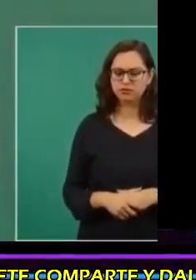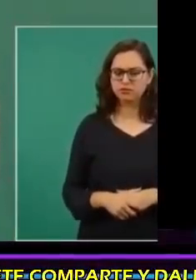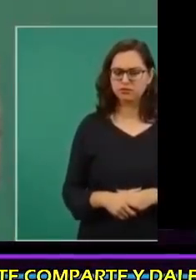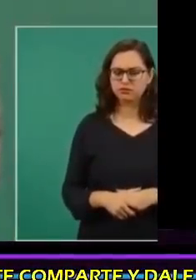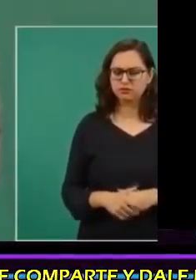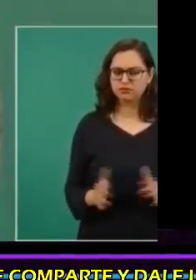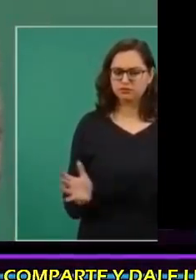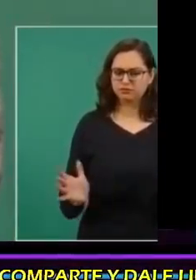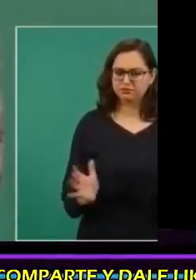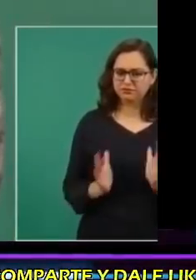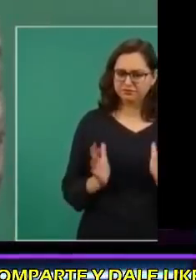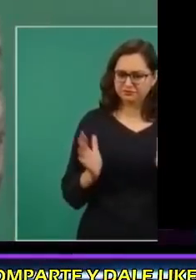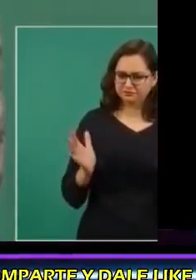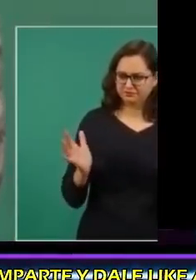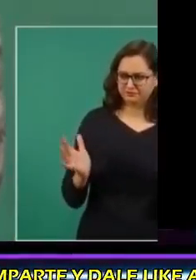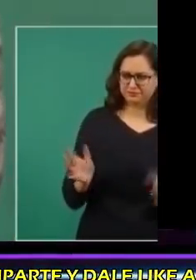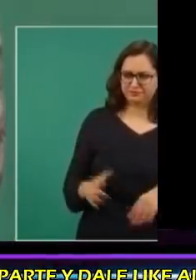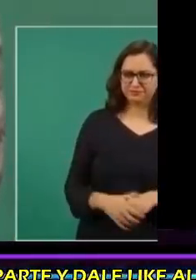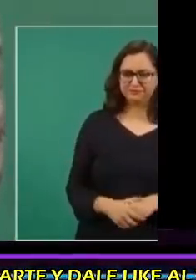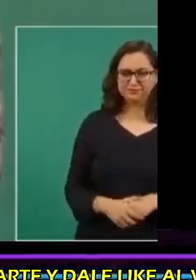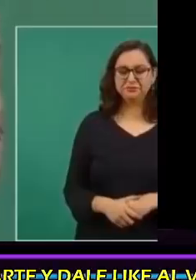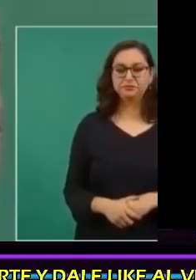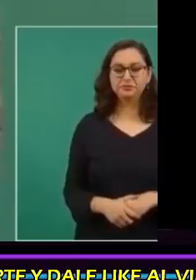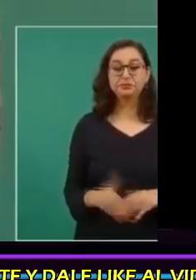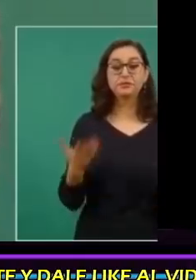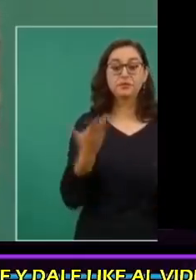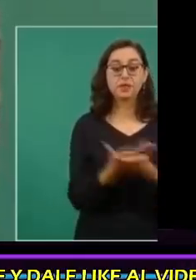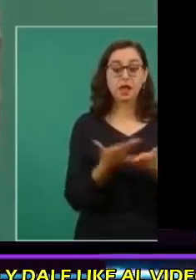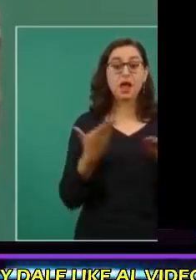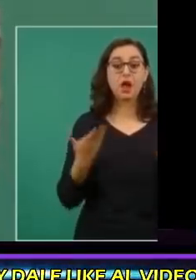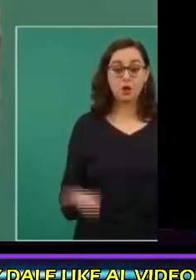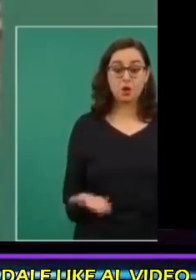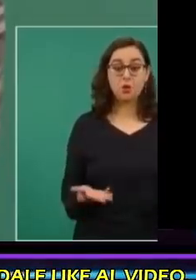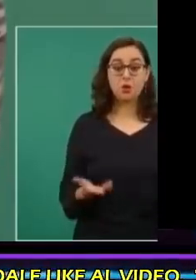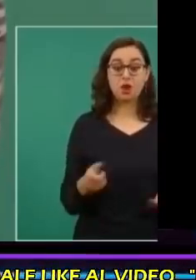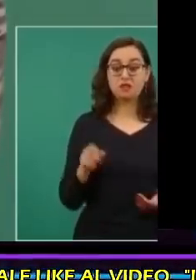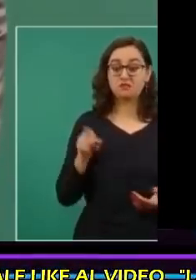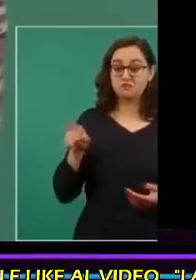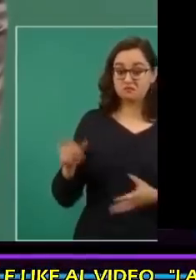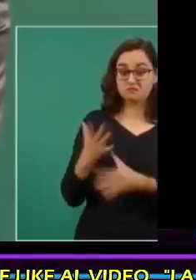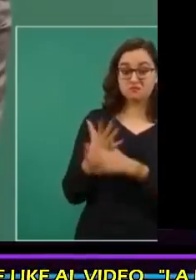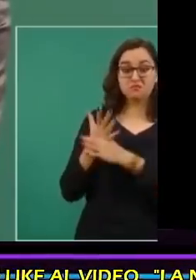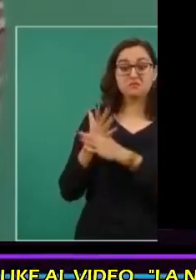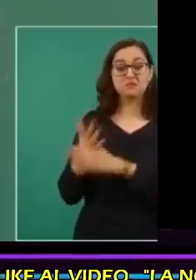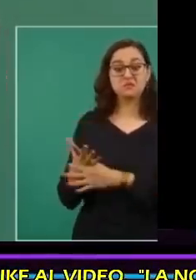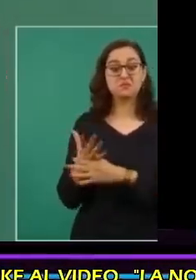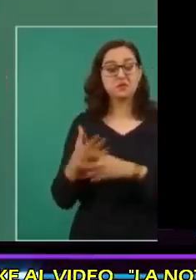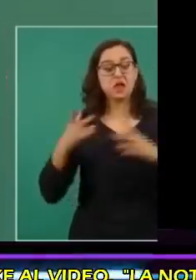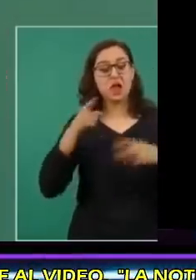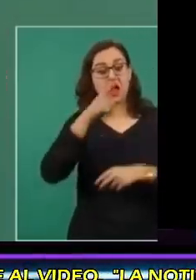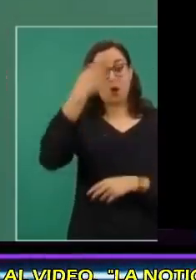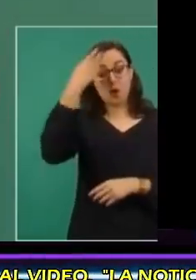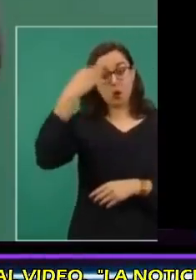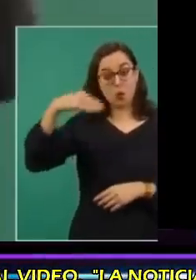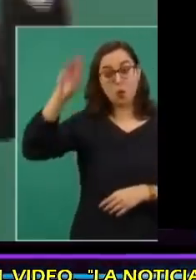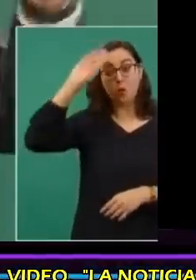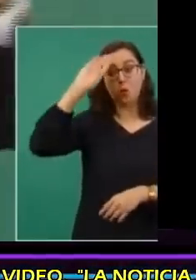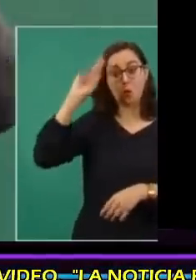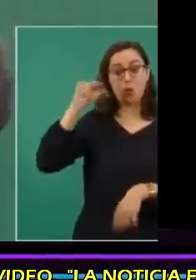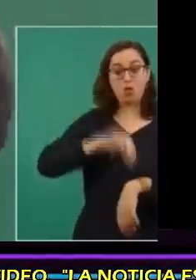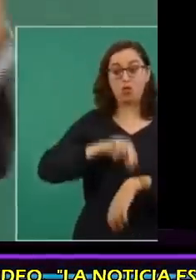y ahora igual que se trajeron médicos cubanos que no tienen título no es